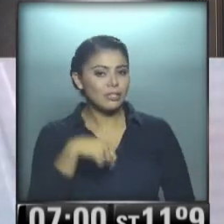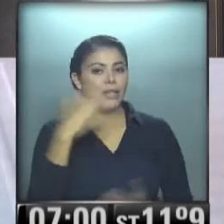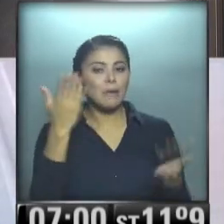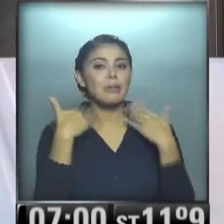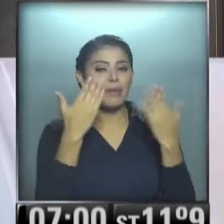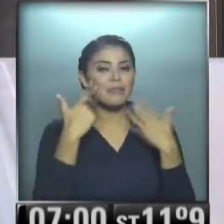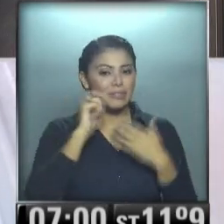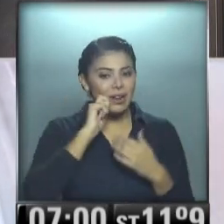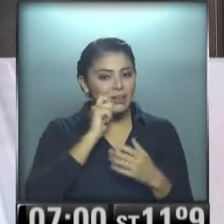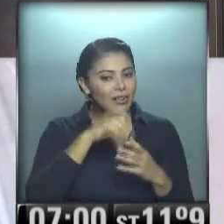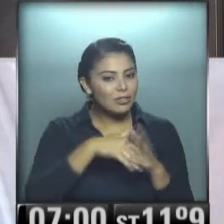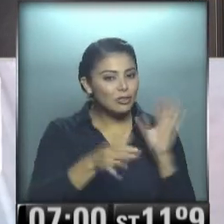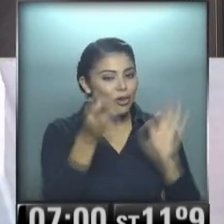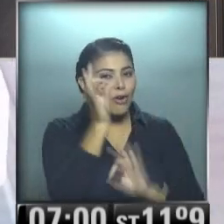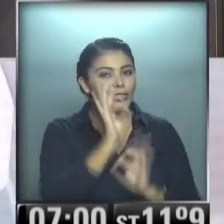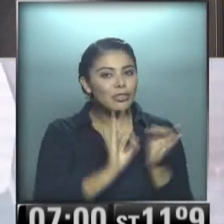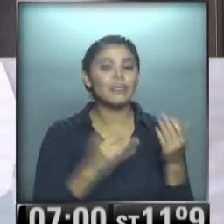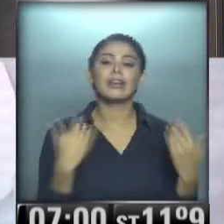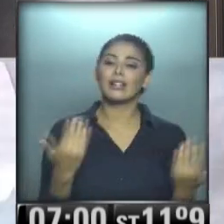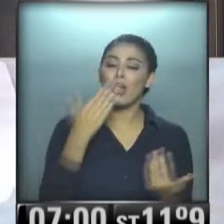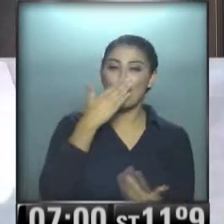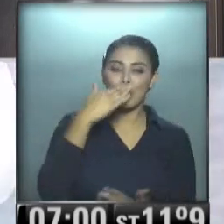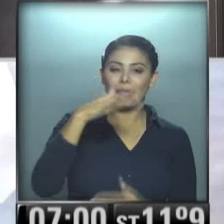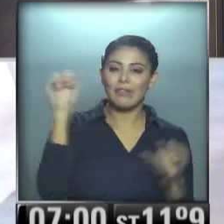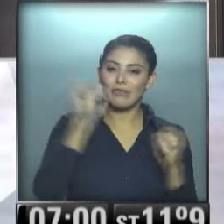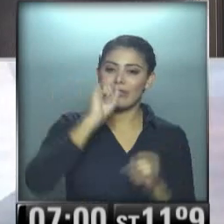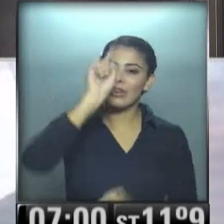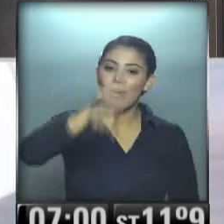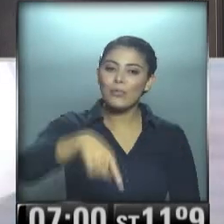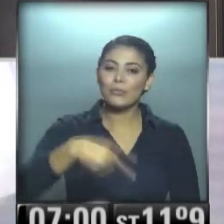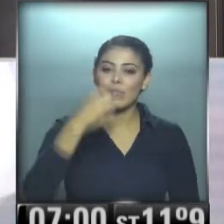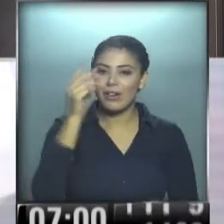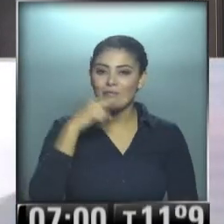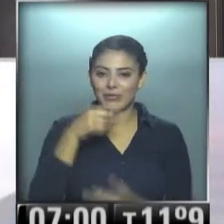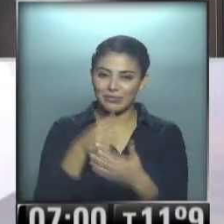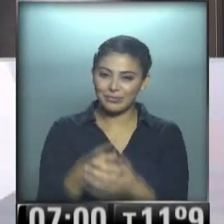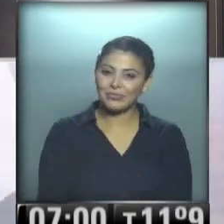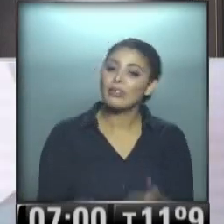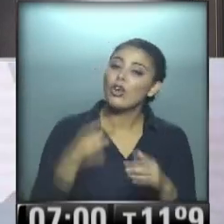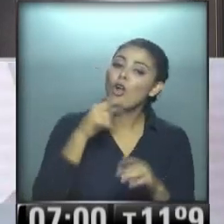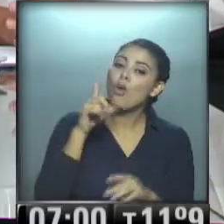primavera otoñal. Claro, la despedida de esta primavera otoñal, ya vuelven las bajas temperaturas para el final de semana. Gracias, Lucas, te quedas. A ustedes. ¿No?